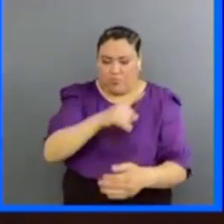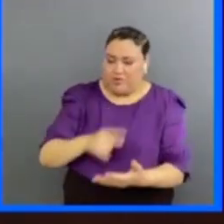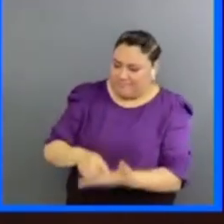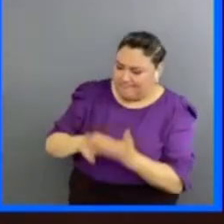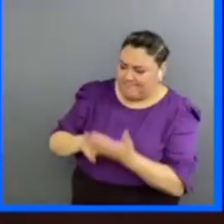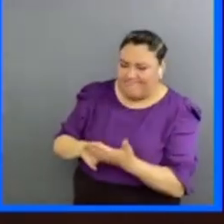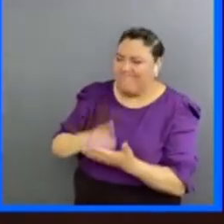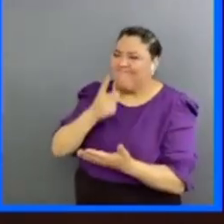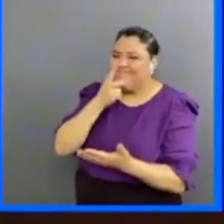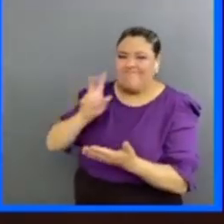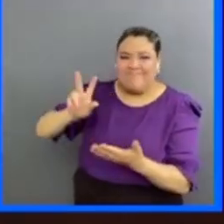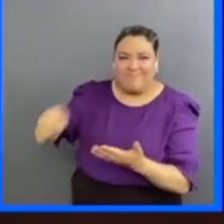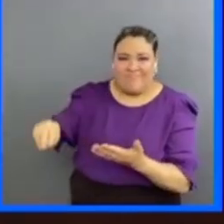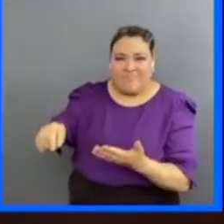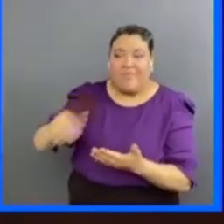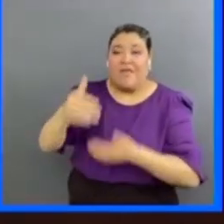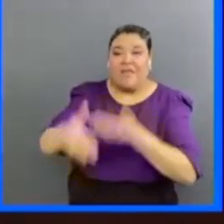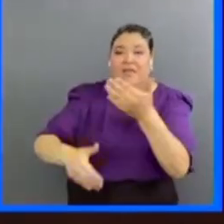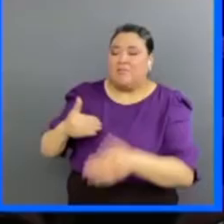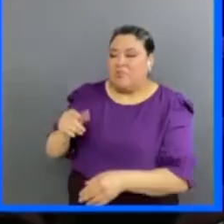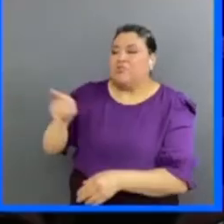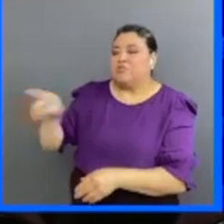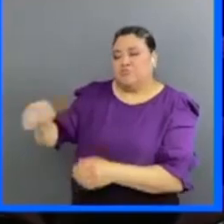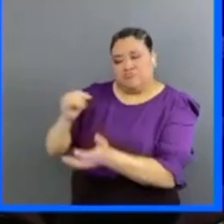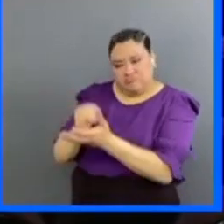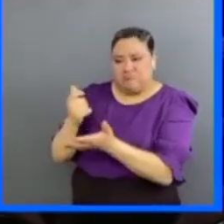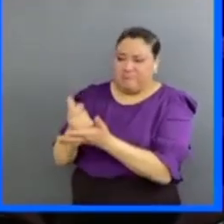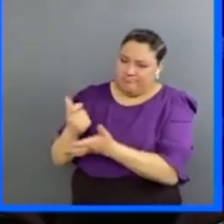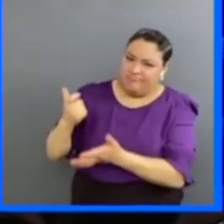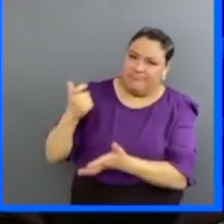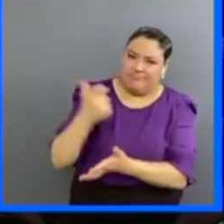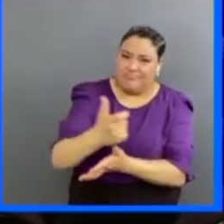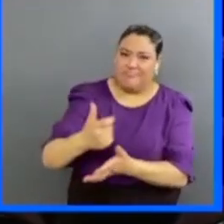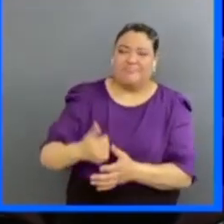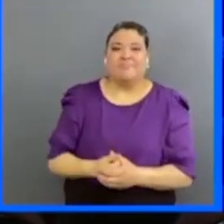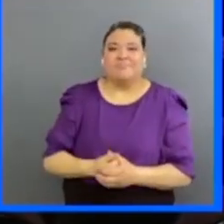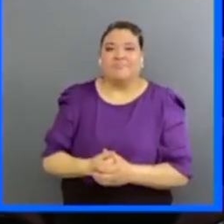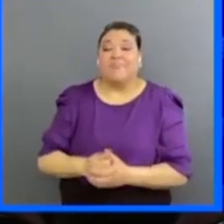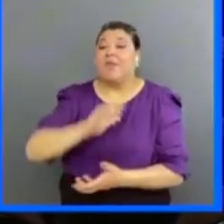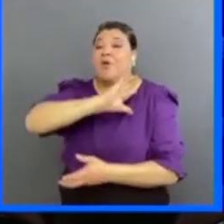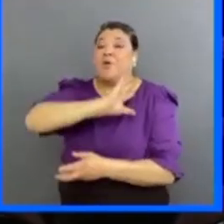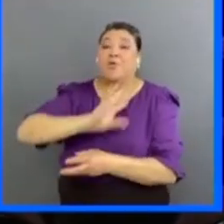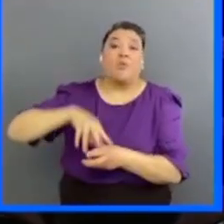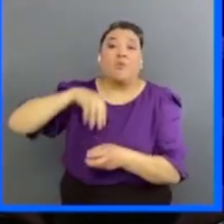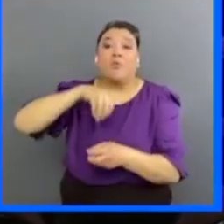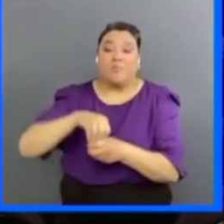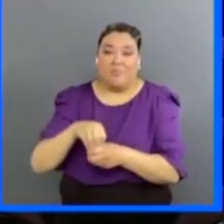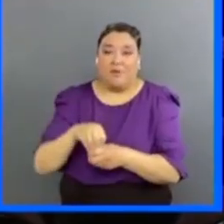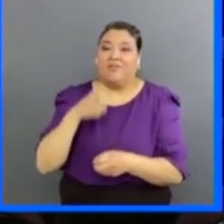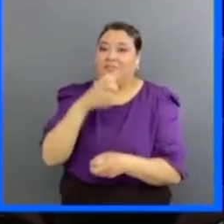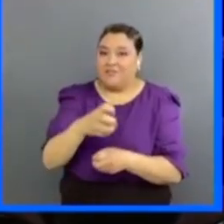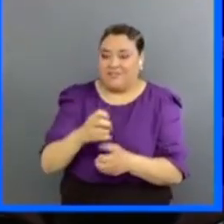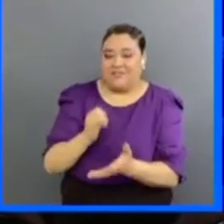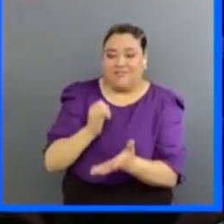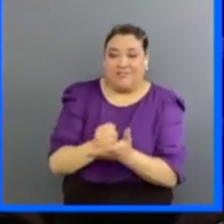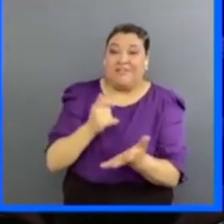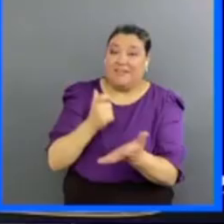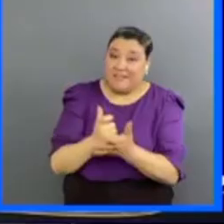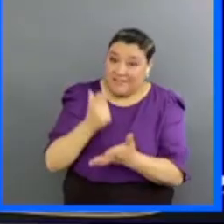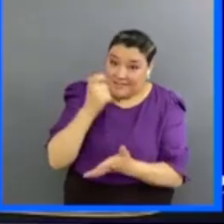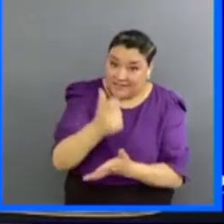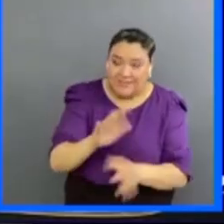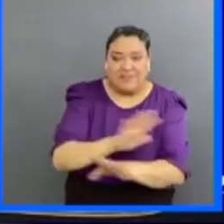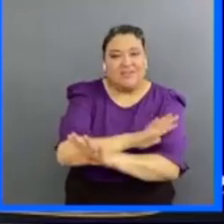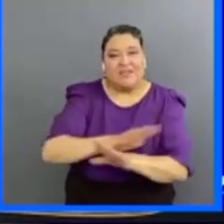que motivó el crédito fiscal determinado. Por todo lo anterior, los créditos fiscales quedaron